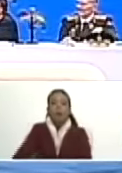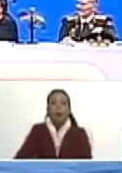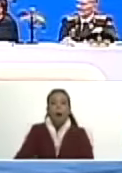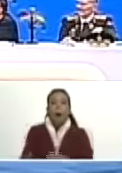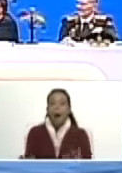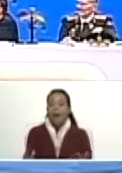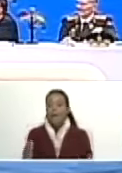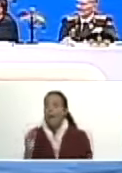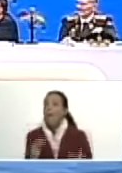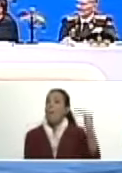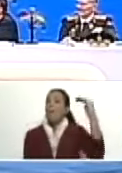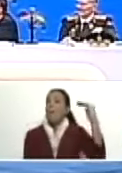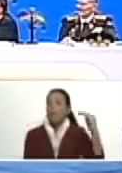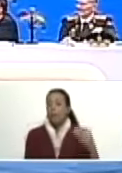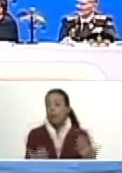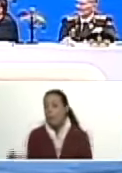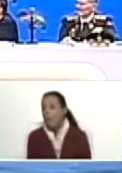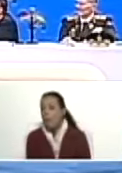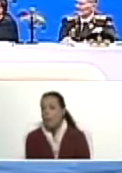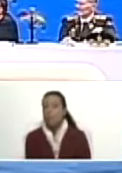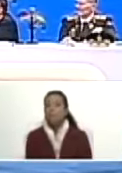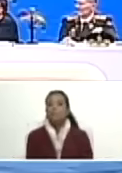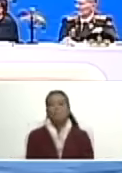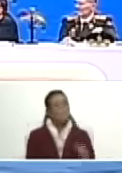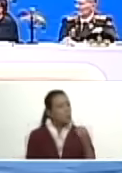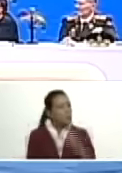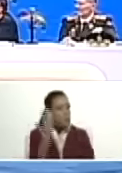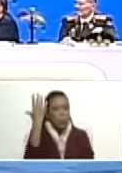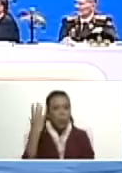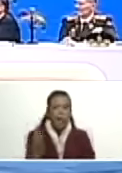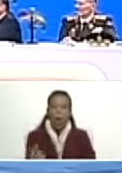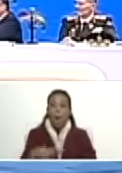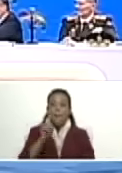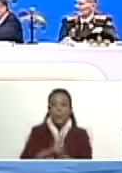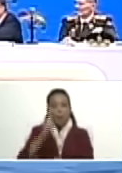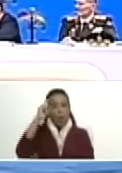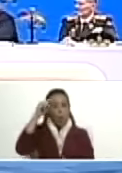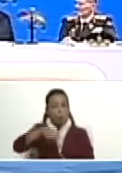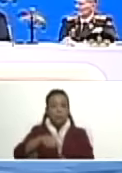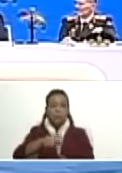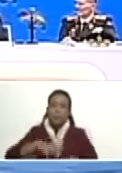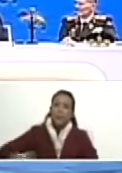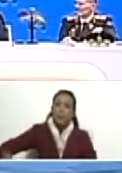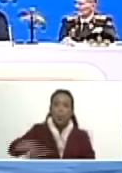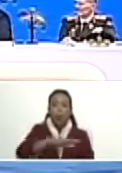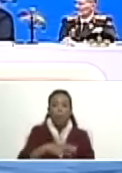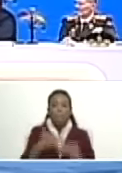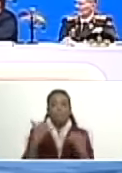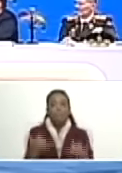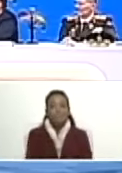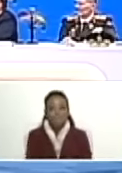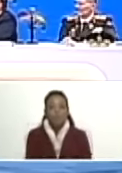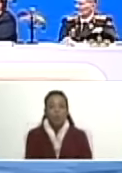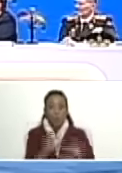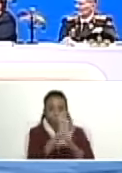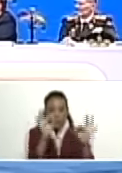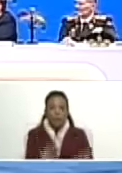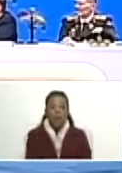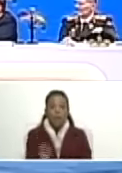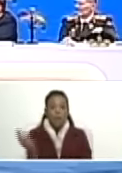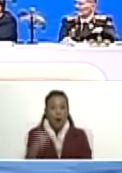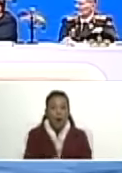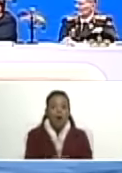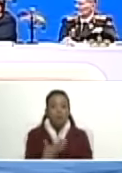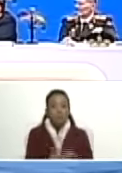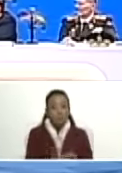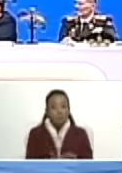la igualdad jurídica de los estados surgen como principios aceptados ahora como letra firmada y